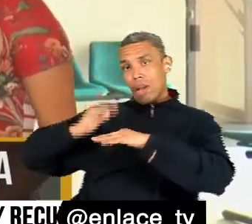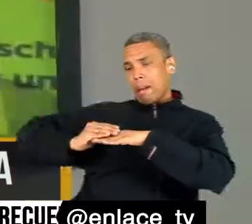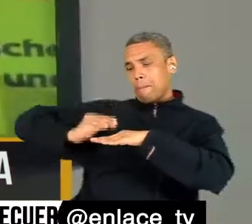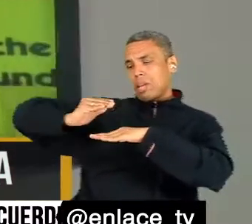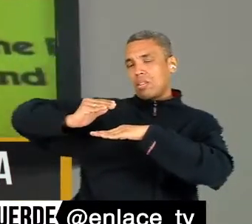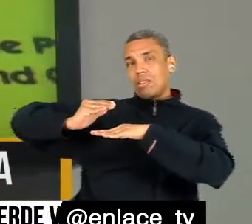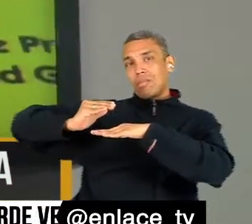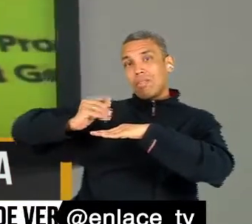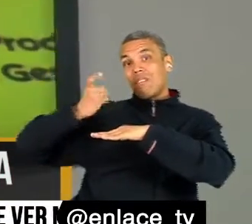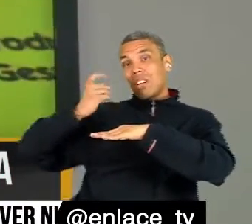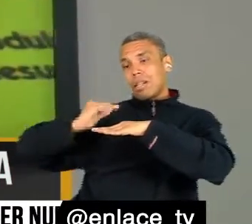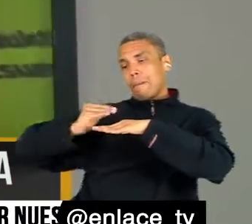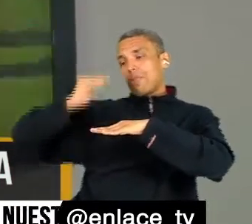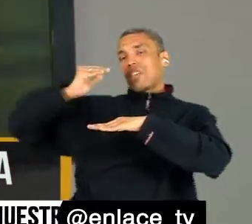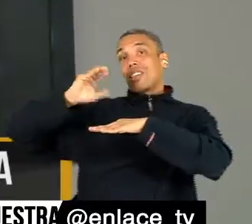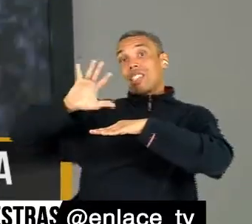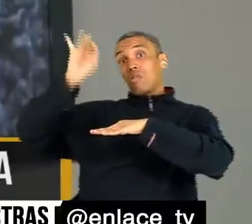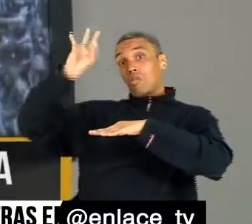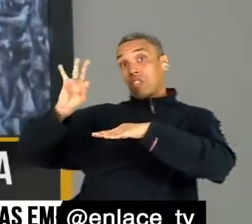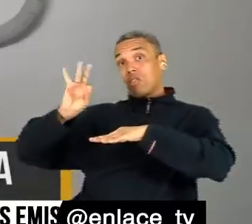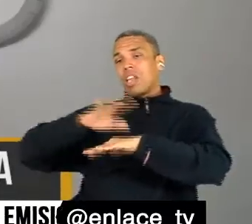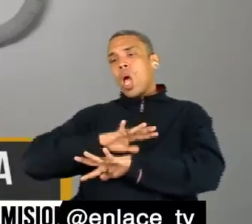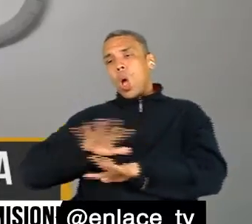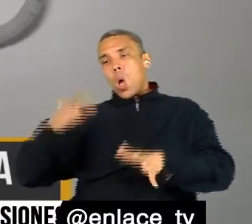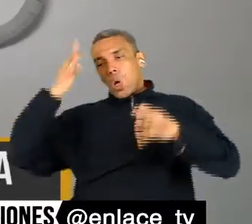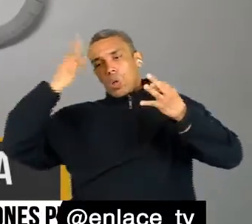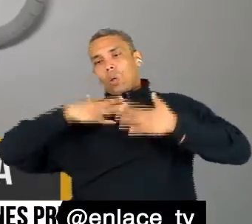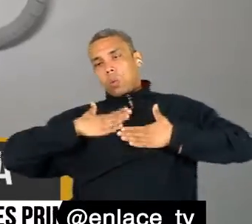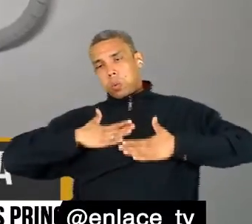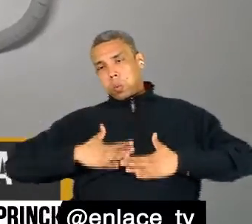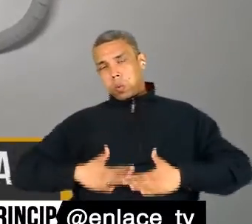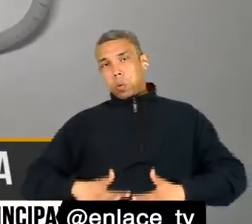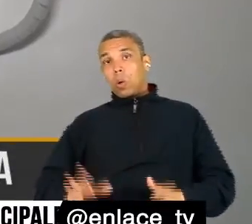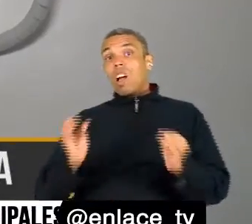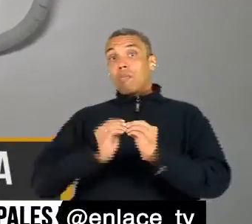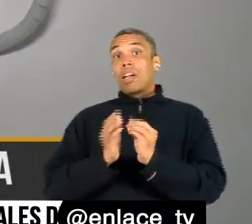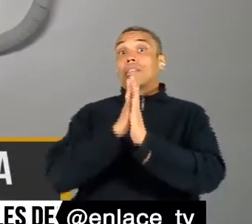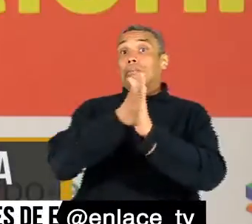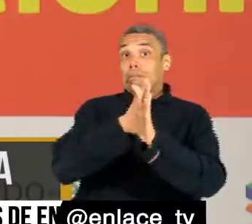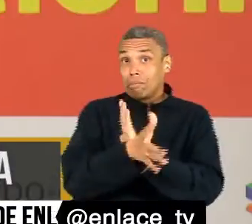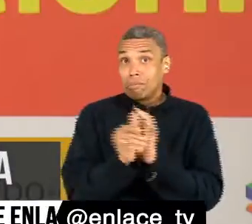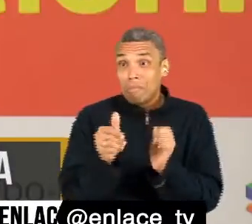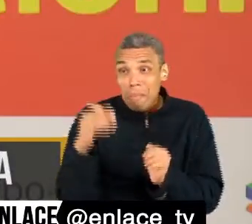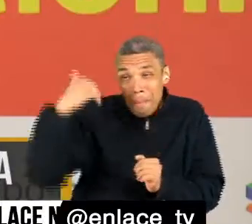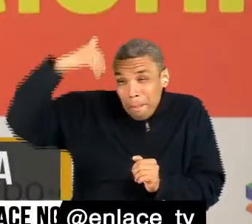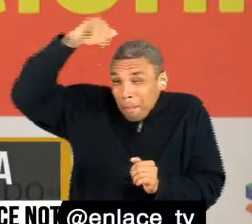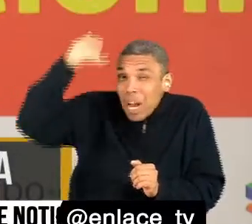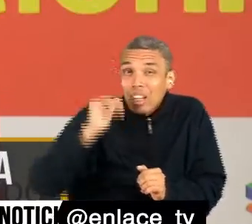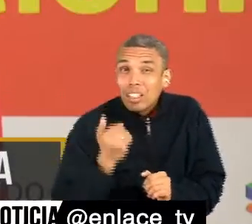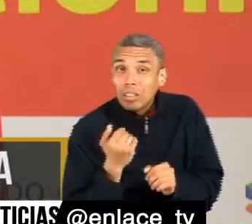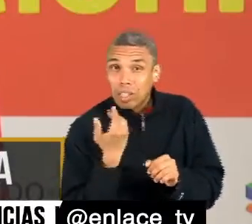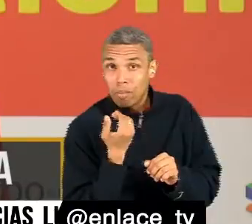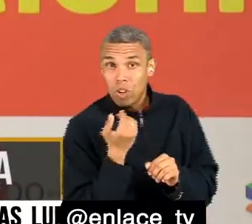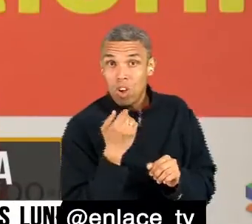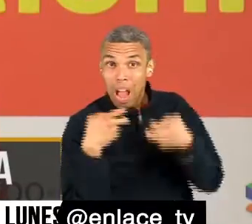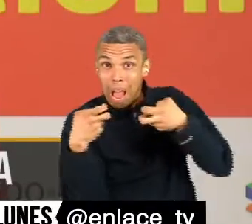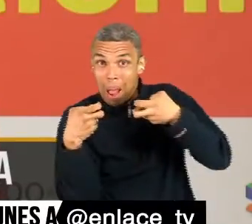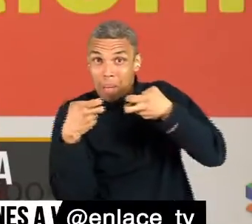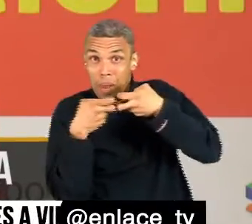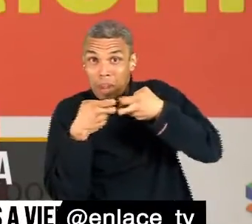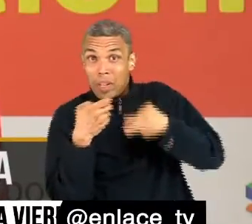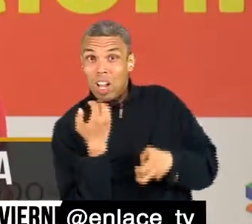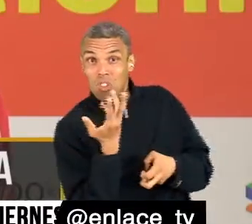ha advertido sobre cuáles son los electrodomésticos que tienen mayor consumo de energía. Definitivamente todos aquellos electrodomésticos de que